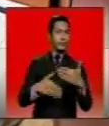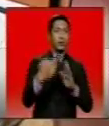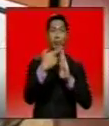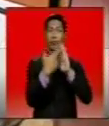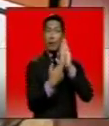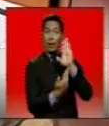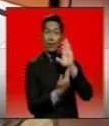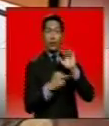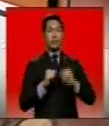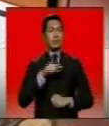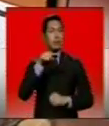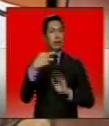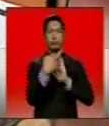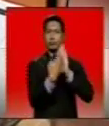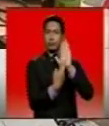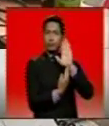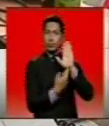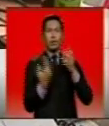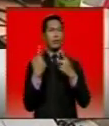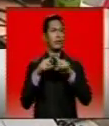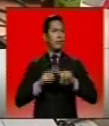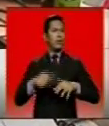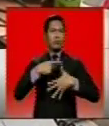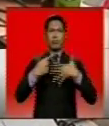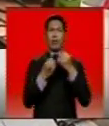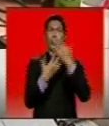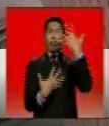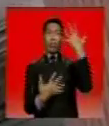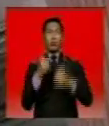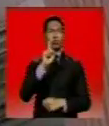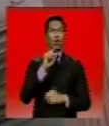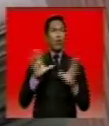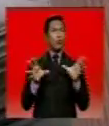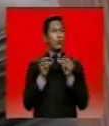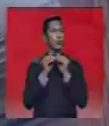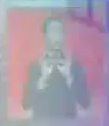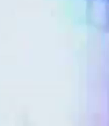demanda 3,18 requisitos promedio. Estefanía Montes de Oca, Gama Noticias.